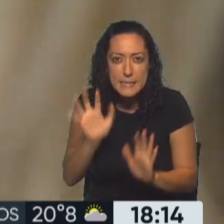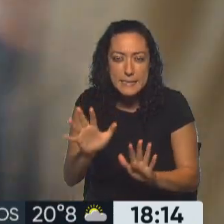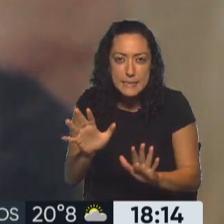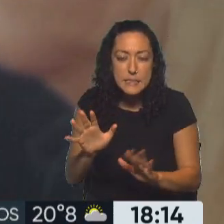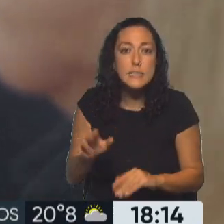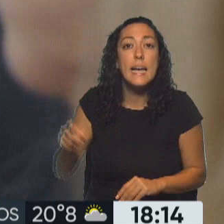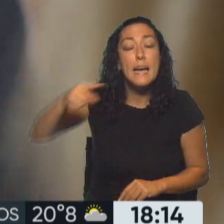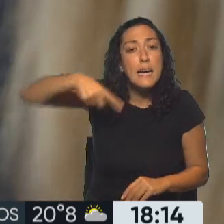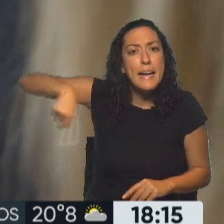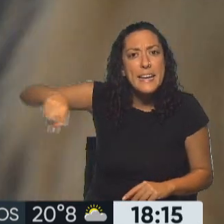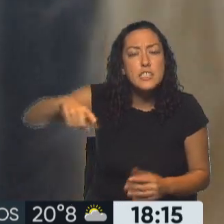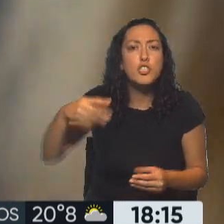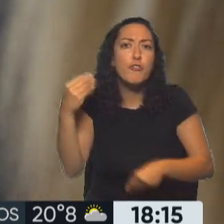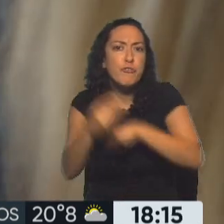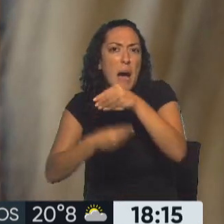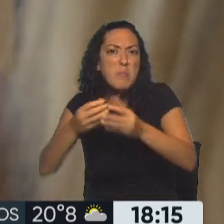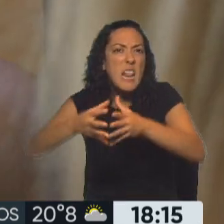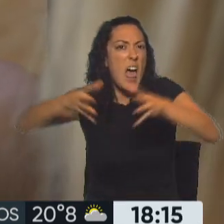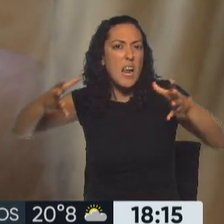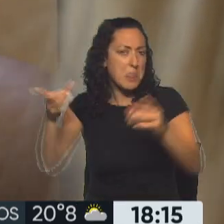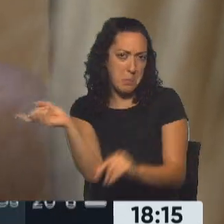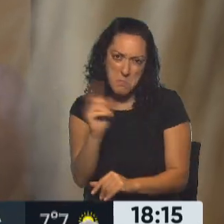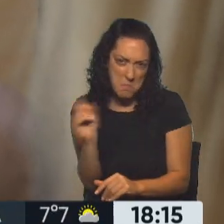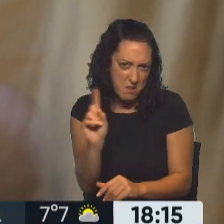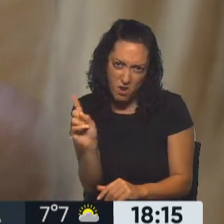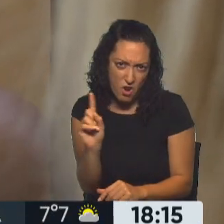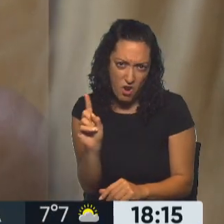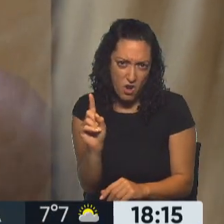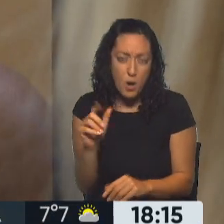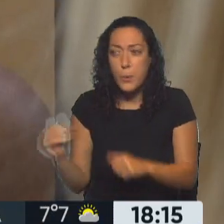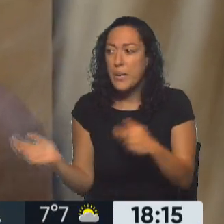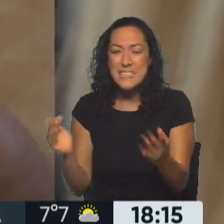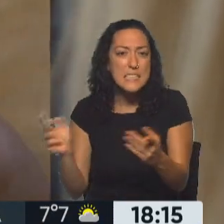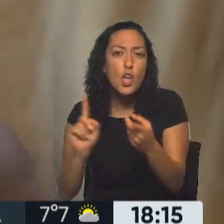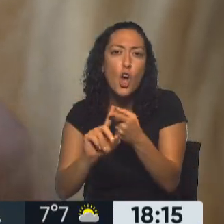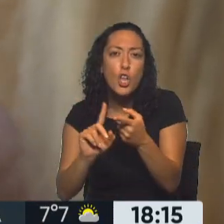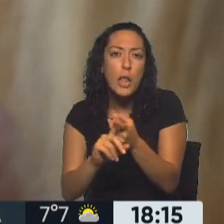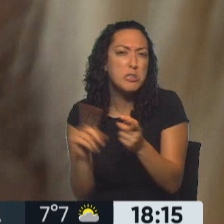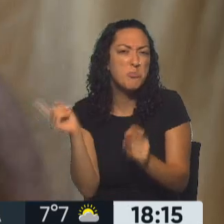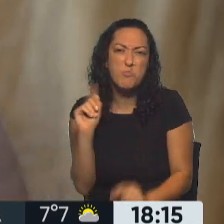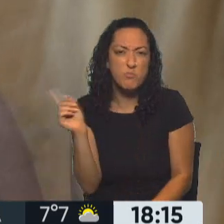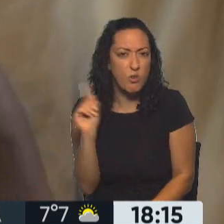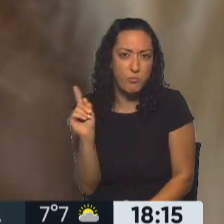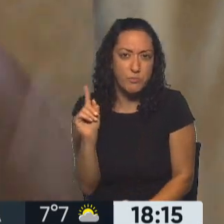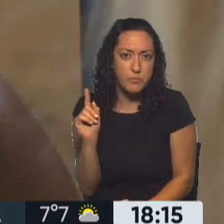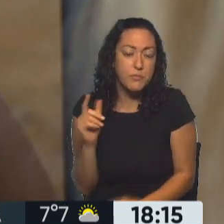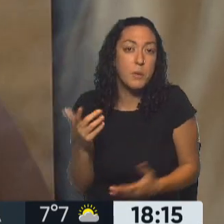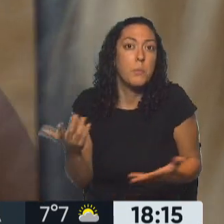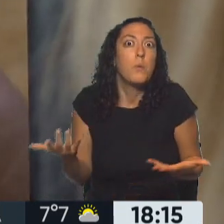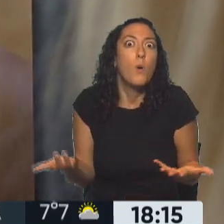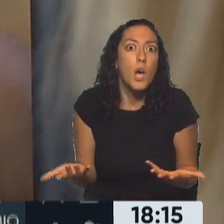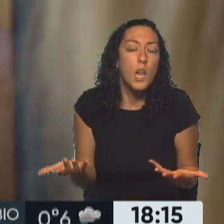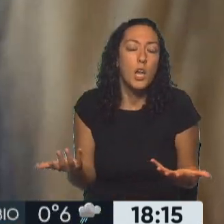que no tenían muchos familiares, no tenían mucho contacto con los vecinos, pero bueno, la verdad